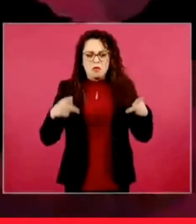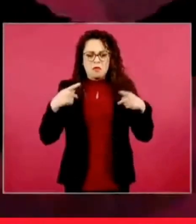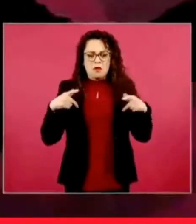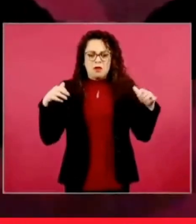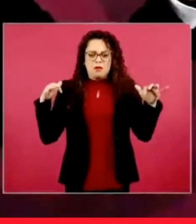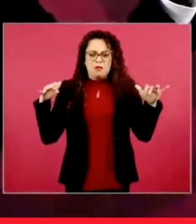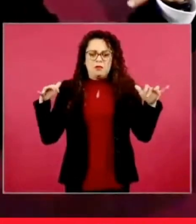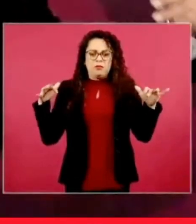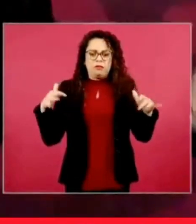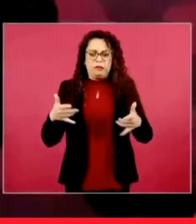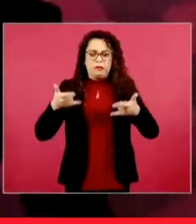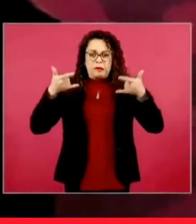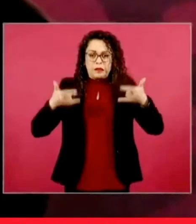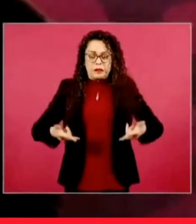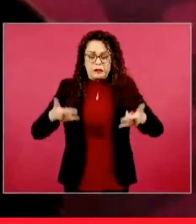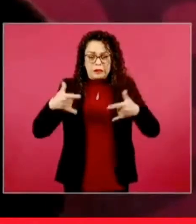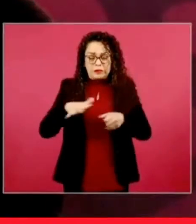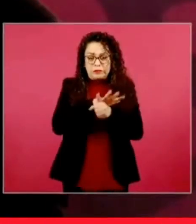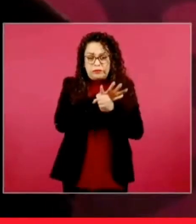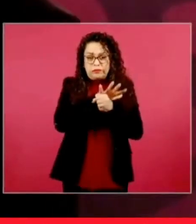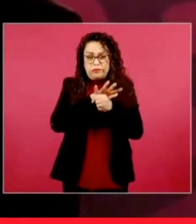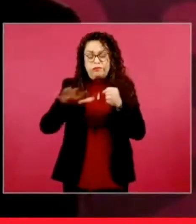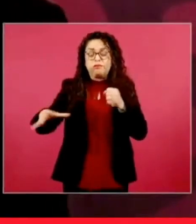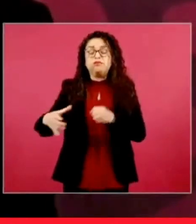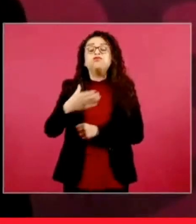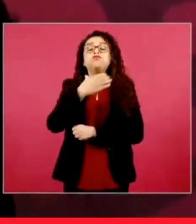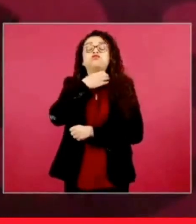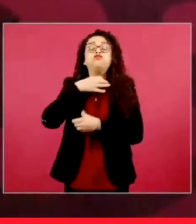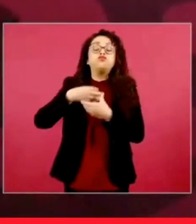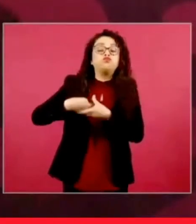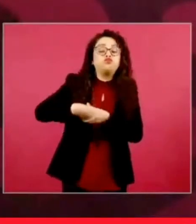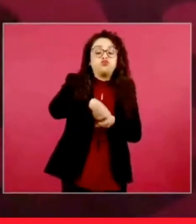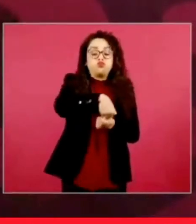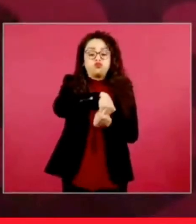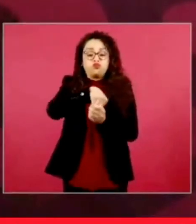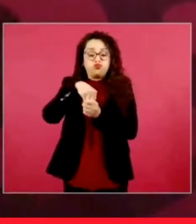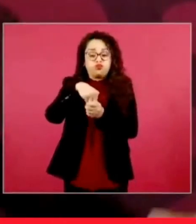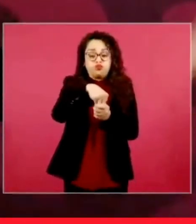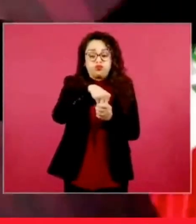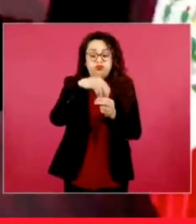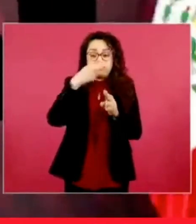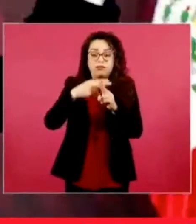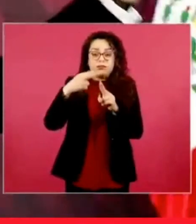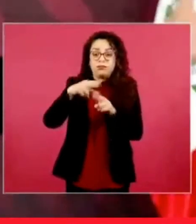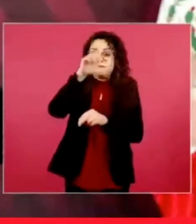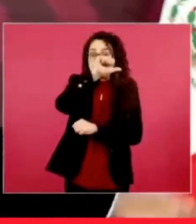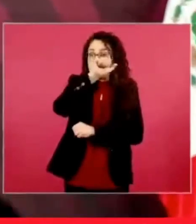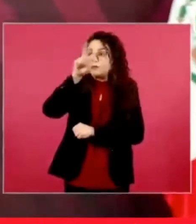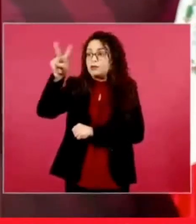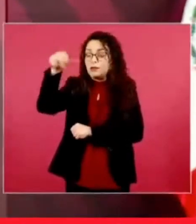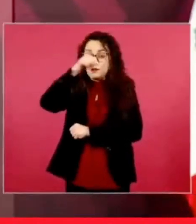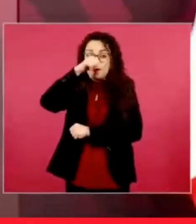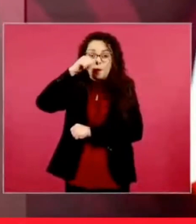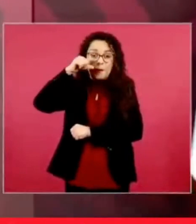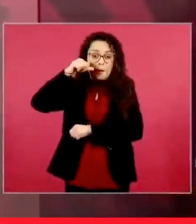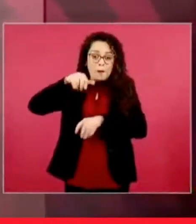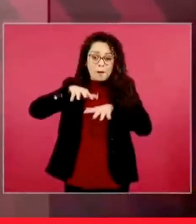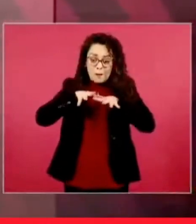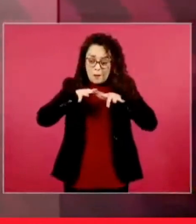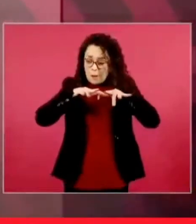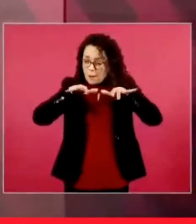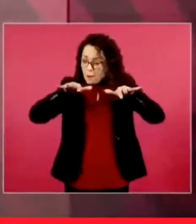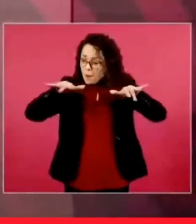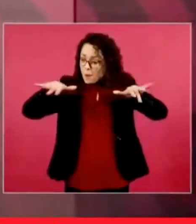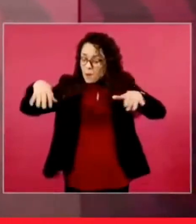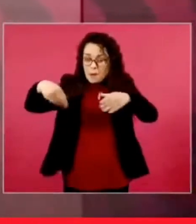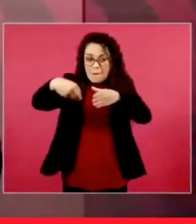el Zócalo y además se quedaron allá, por la avenida Juárez, todas las calles llenas. Y